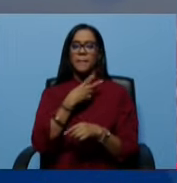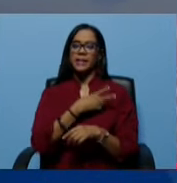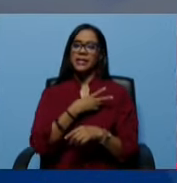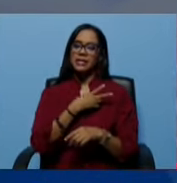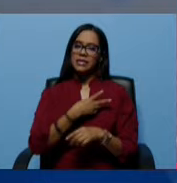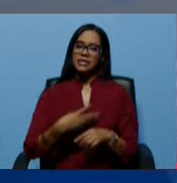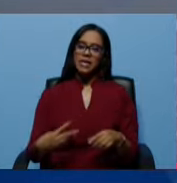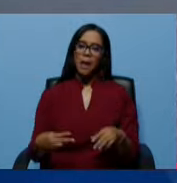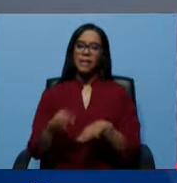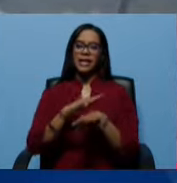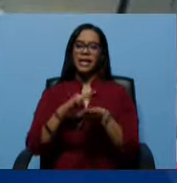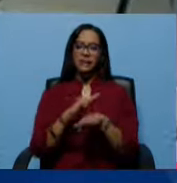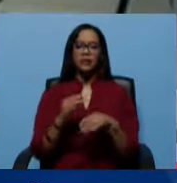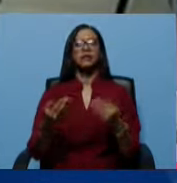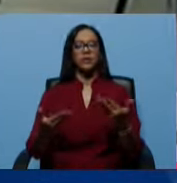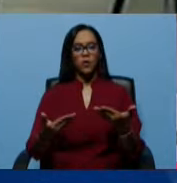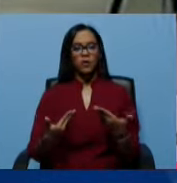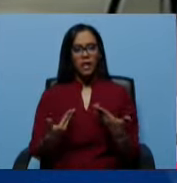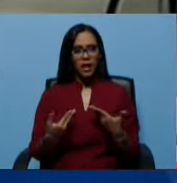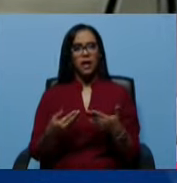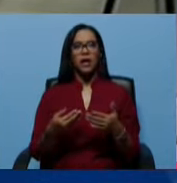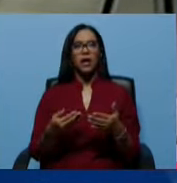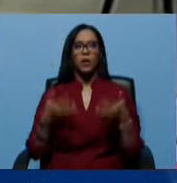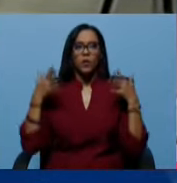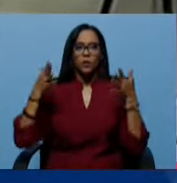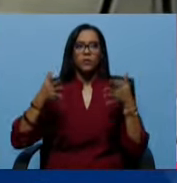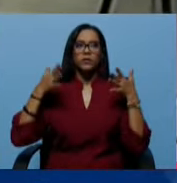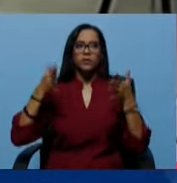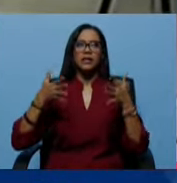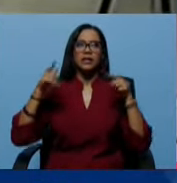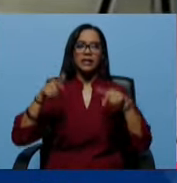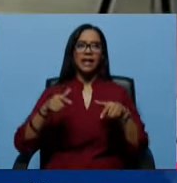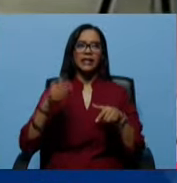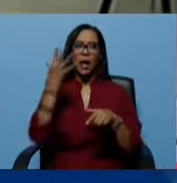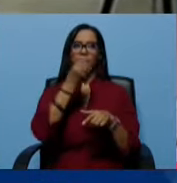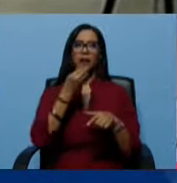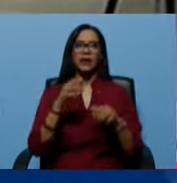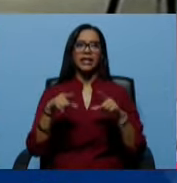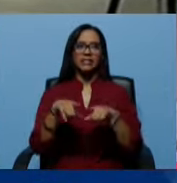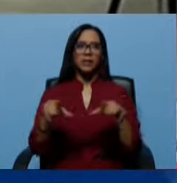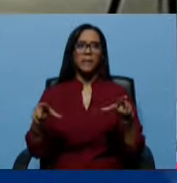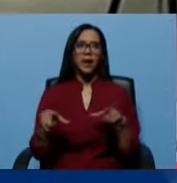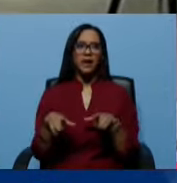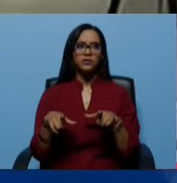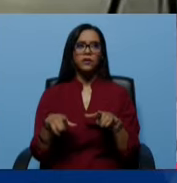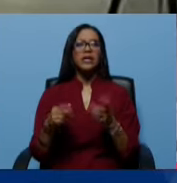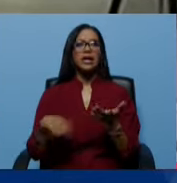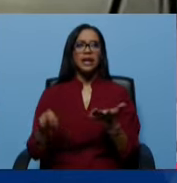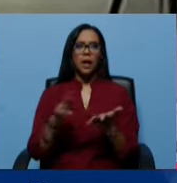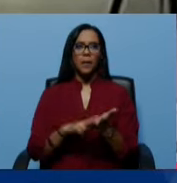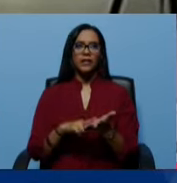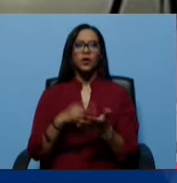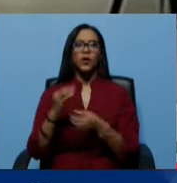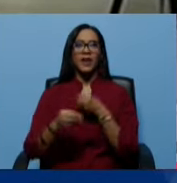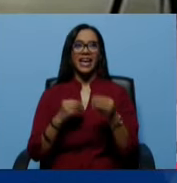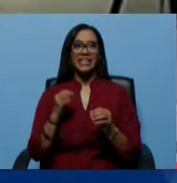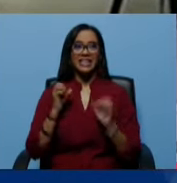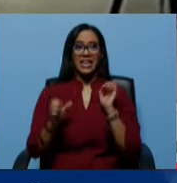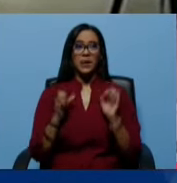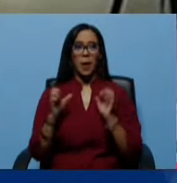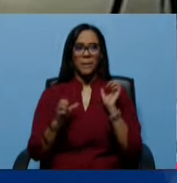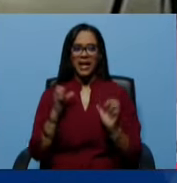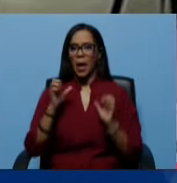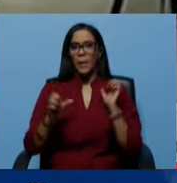también nos diera unas indicaciones de este maravilloso espacio que, repito, lo que hace es motivar, motivar